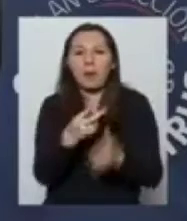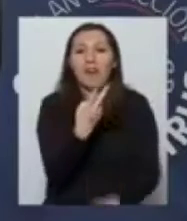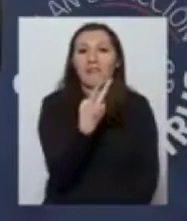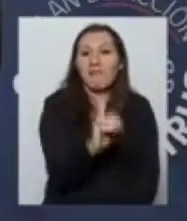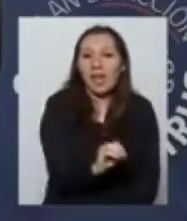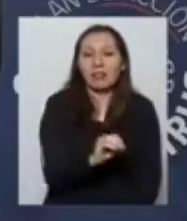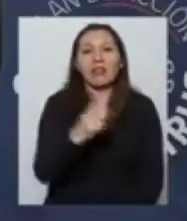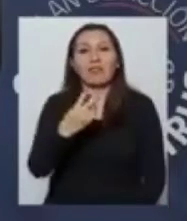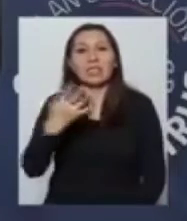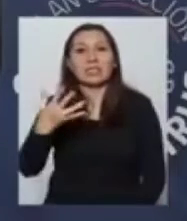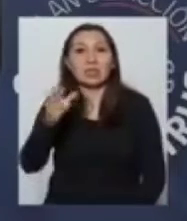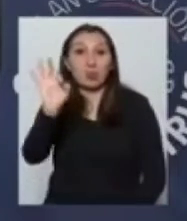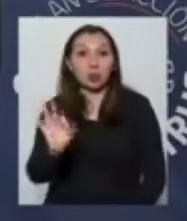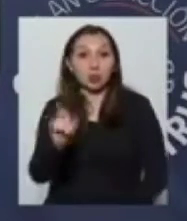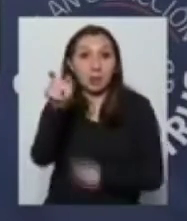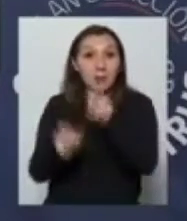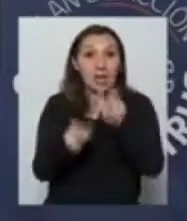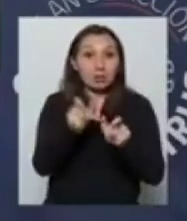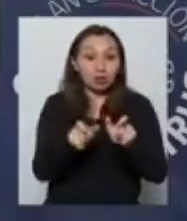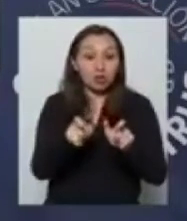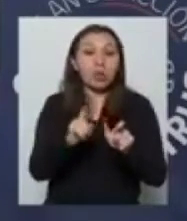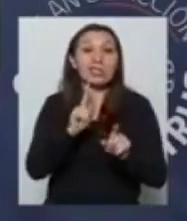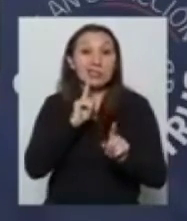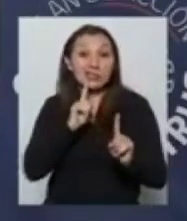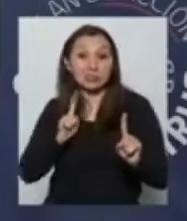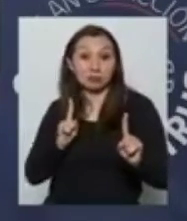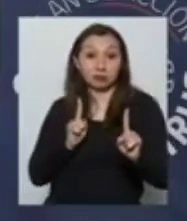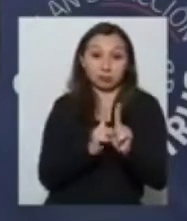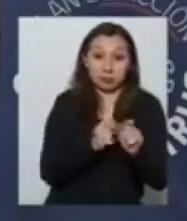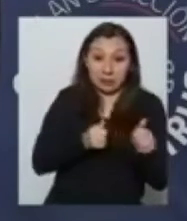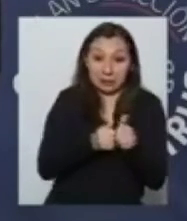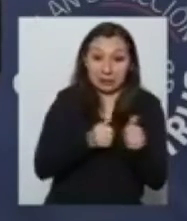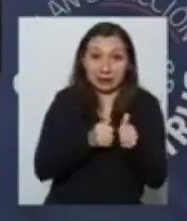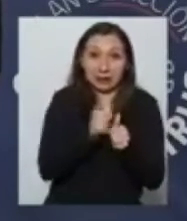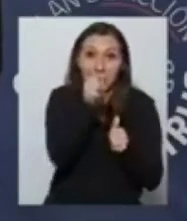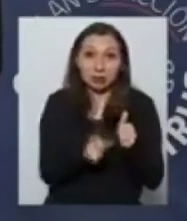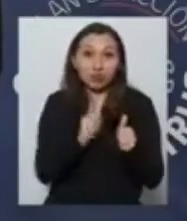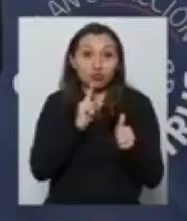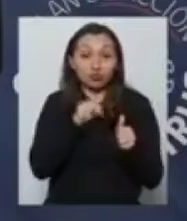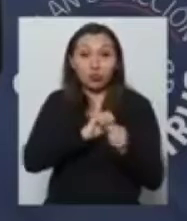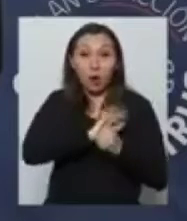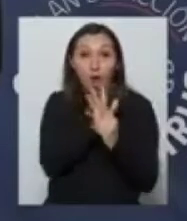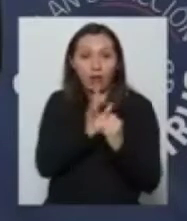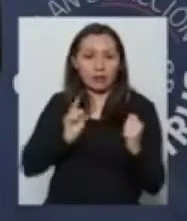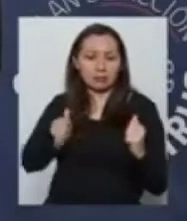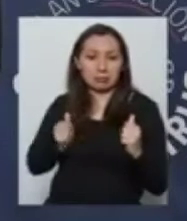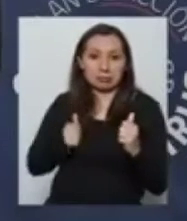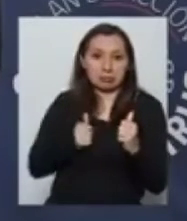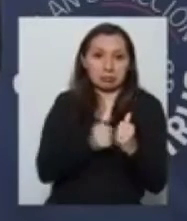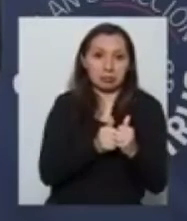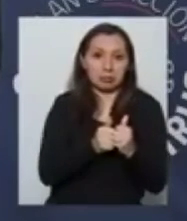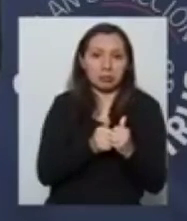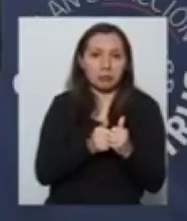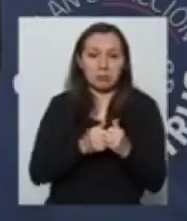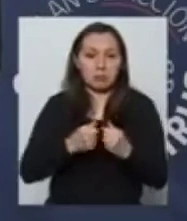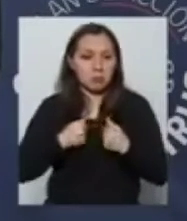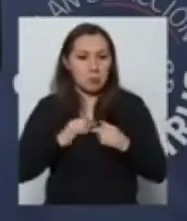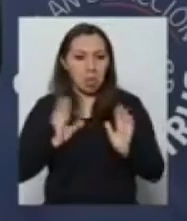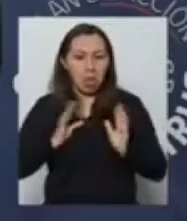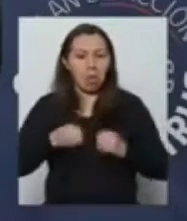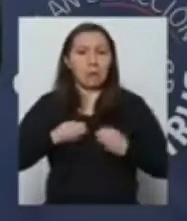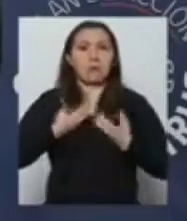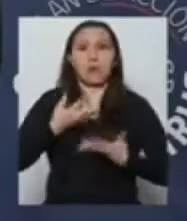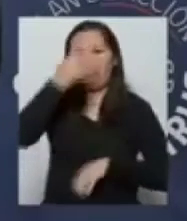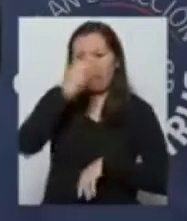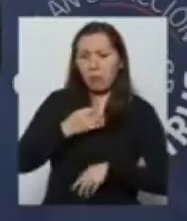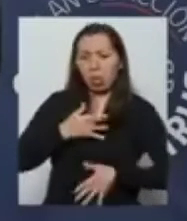20 y 25% de las personas que han estado en contacto estrecho con alguien con coronavirus y no desarrolla la